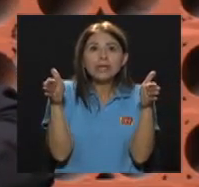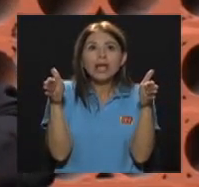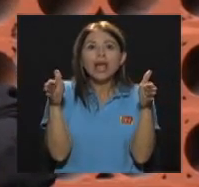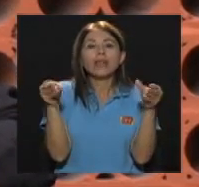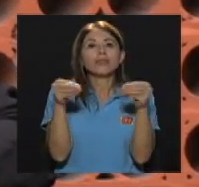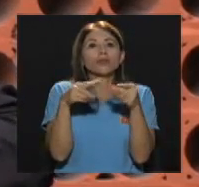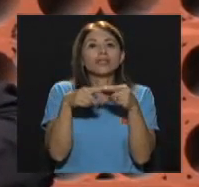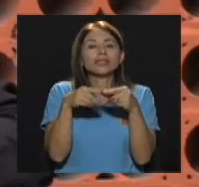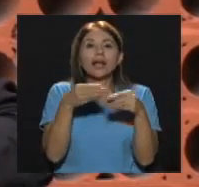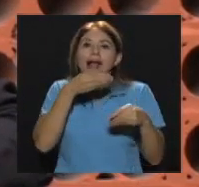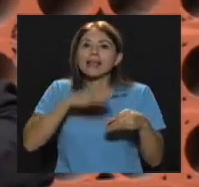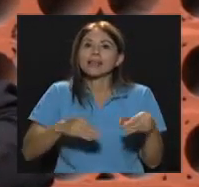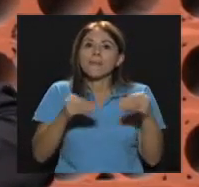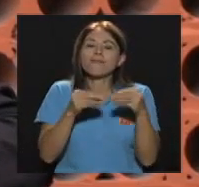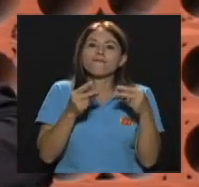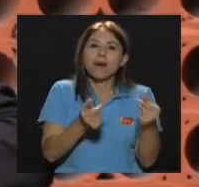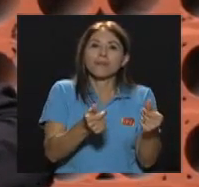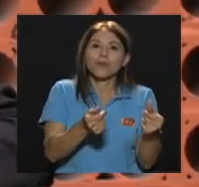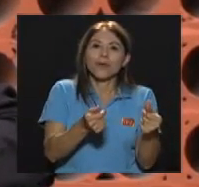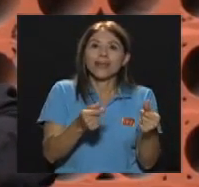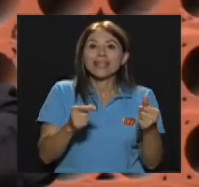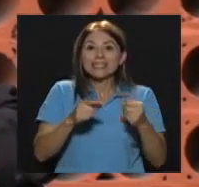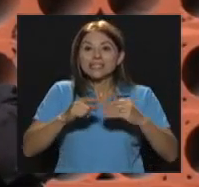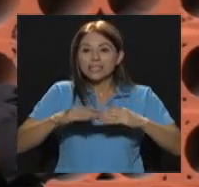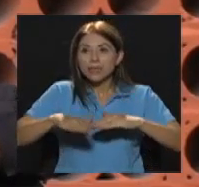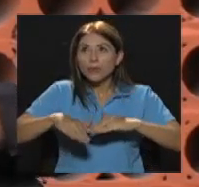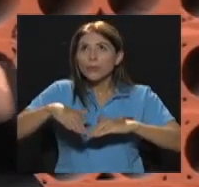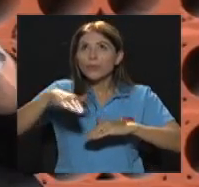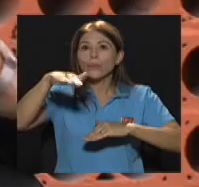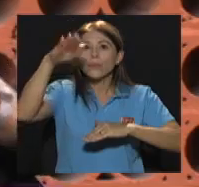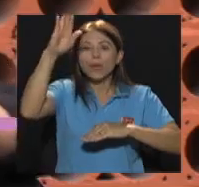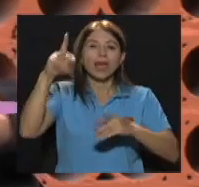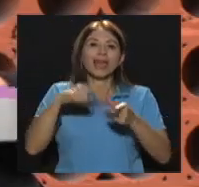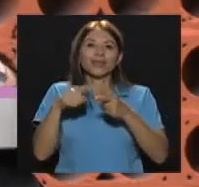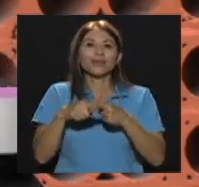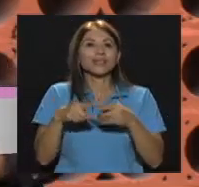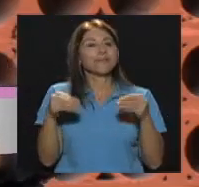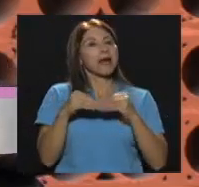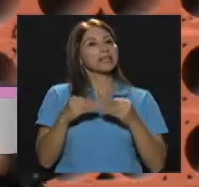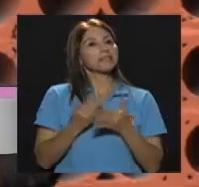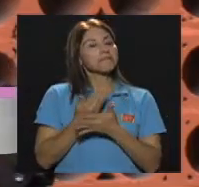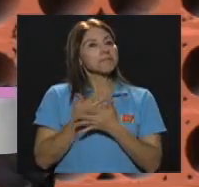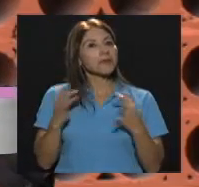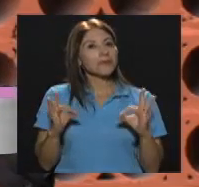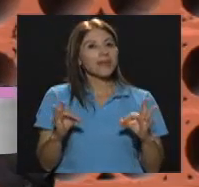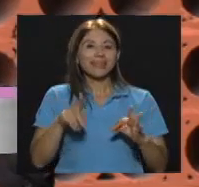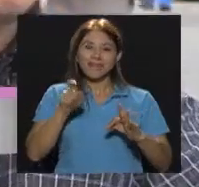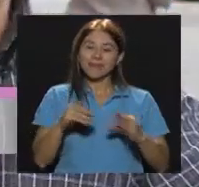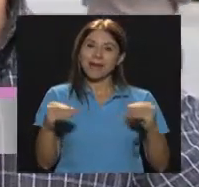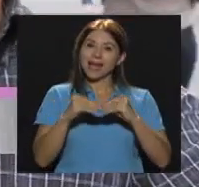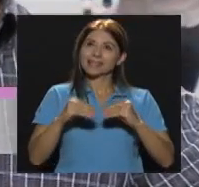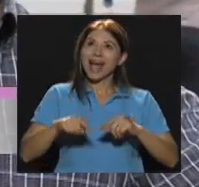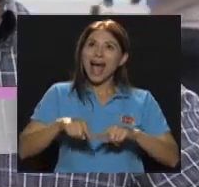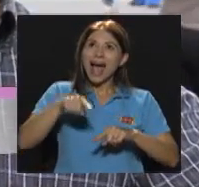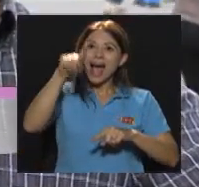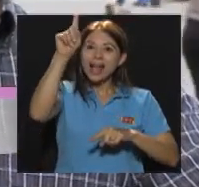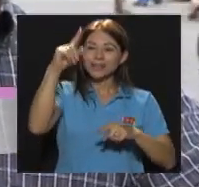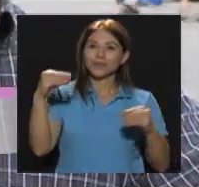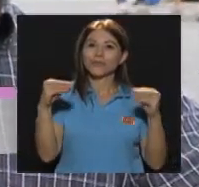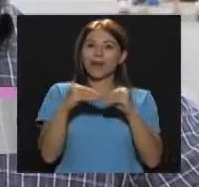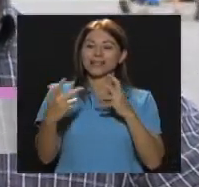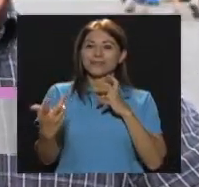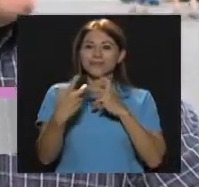el ambiente interior. Es la misma lógica. Entonces, debemos de tener espacios más altos, más amplios y más aireados. Tal vez me están pidiendo